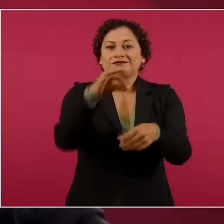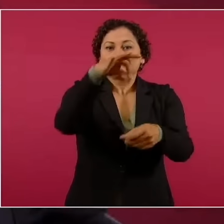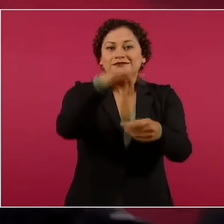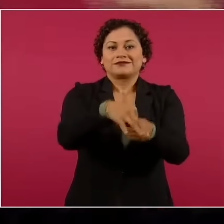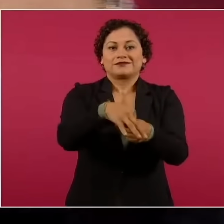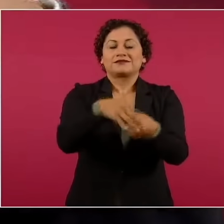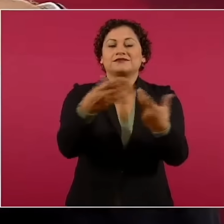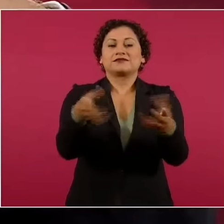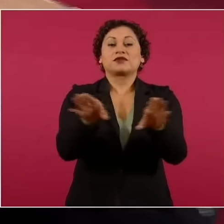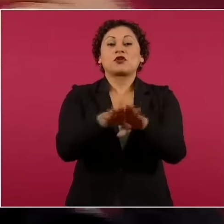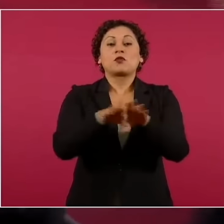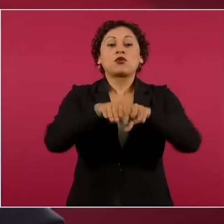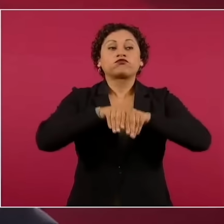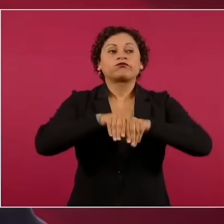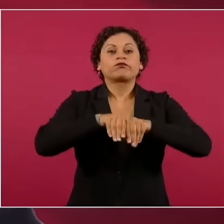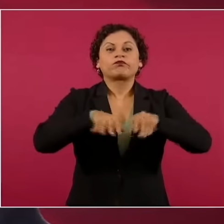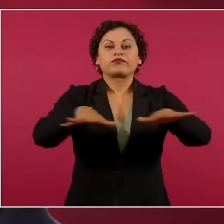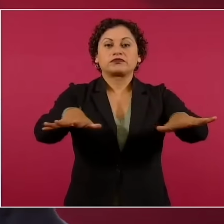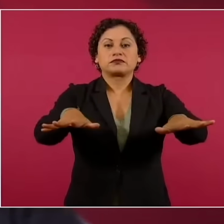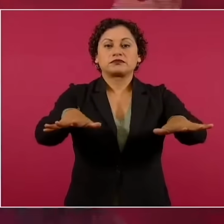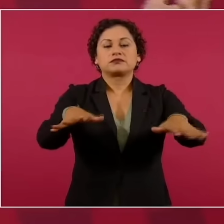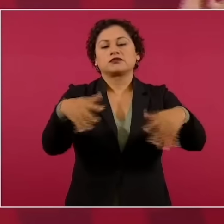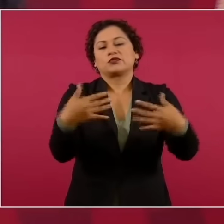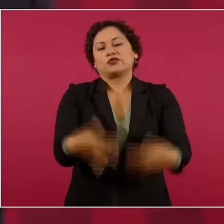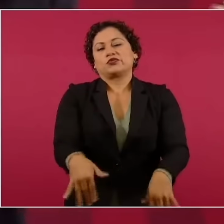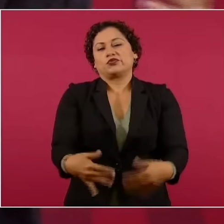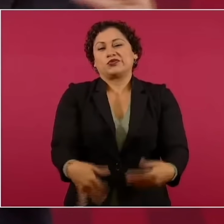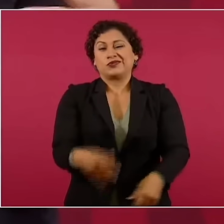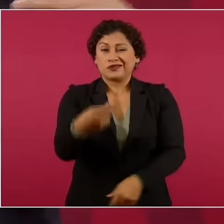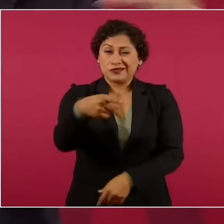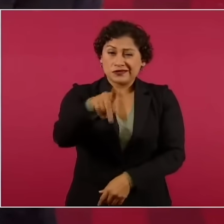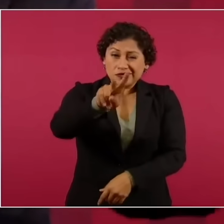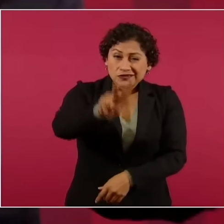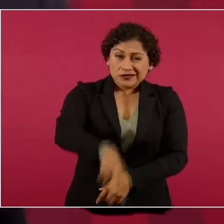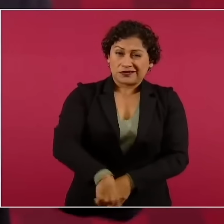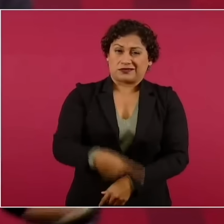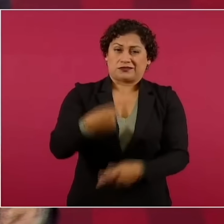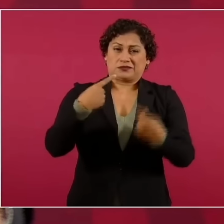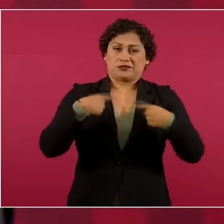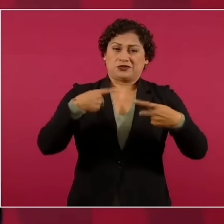Decirle a la gente, pero el mexicano está muy